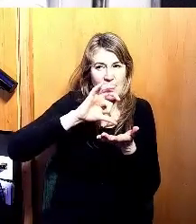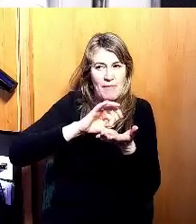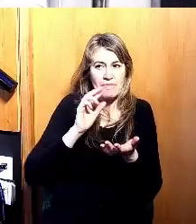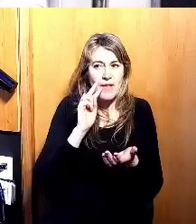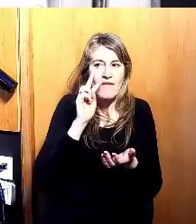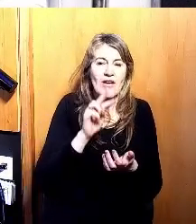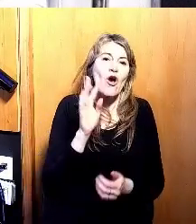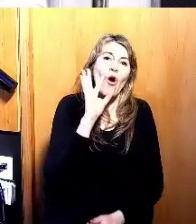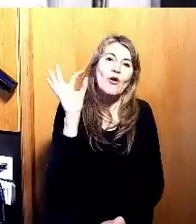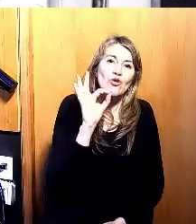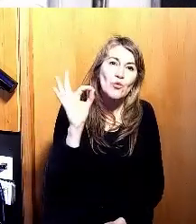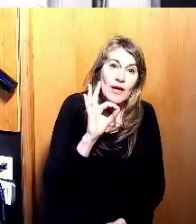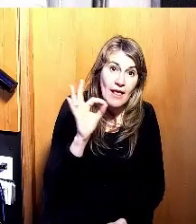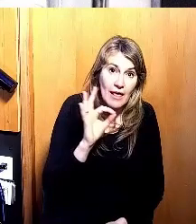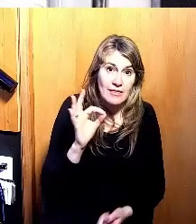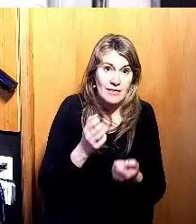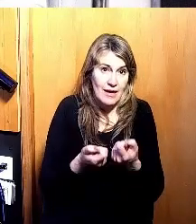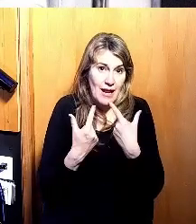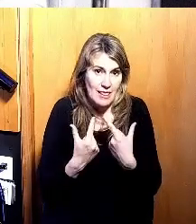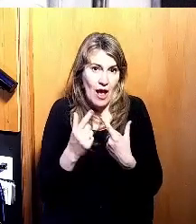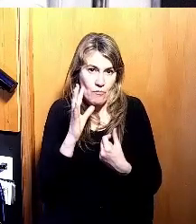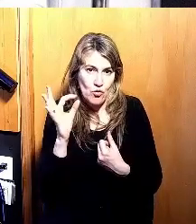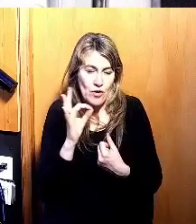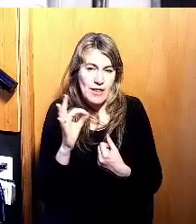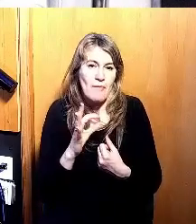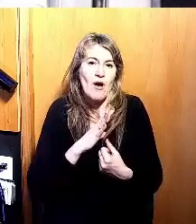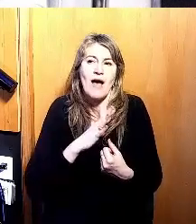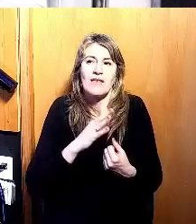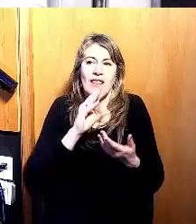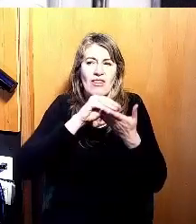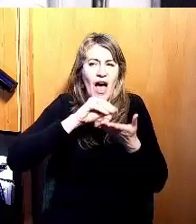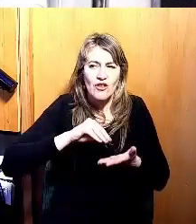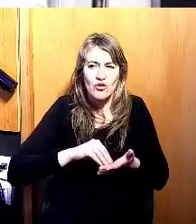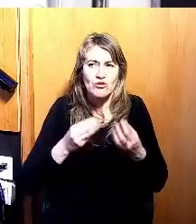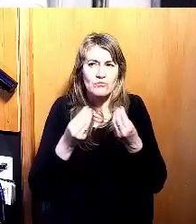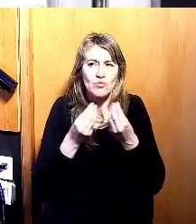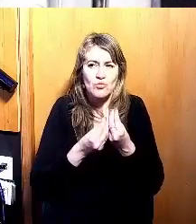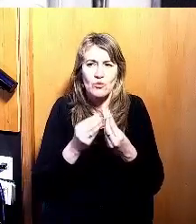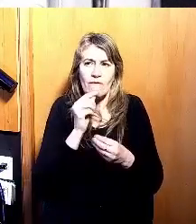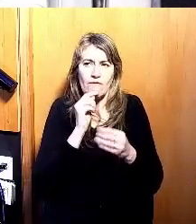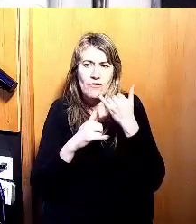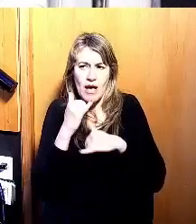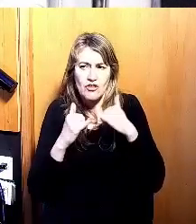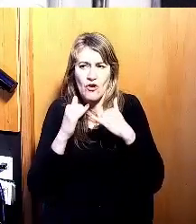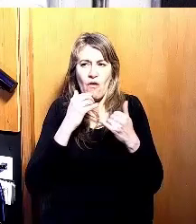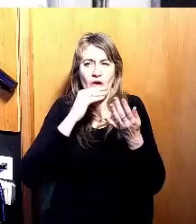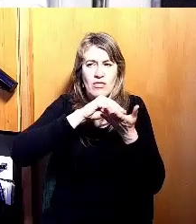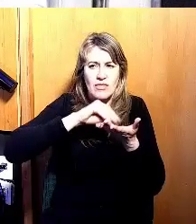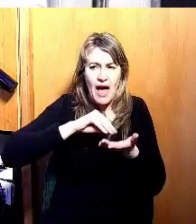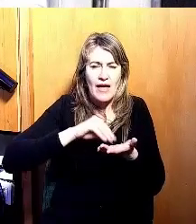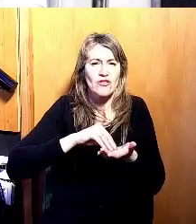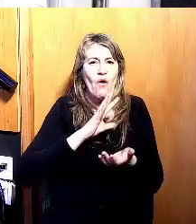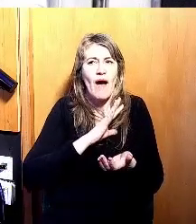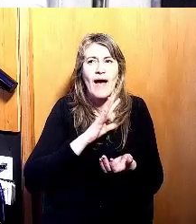la gran oportunidad. Está en un mundo lleno de datos y de información por todos lados, los datos que quizá vemos que son